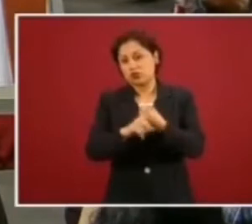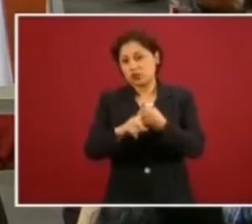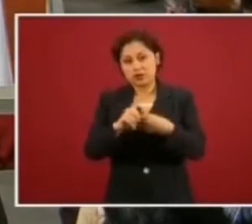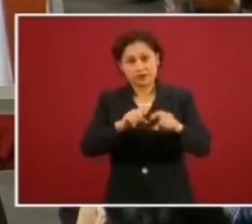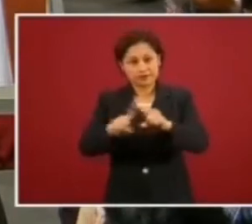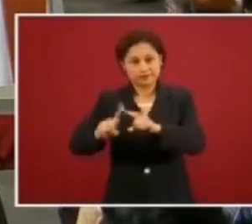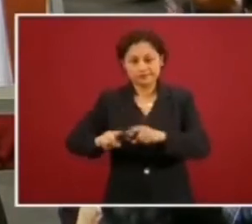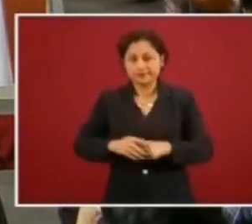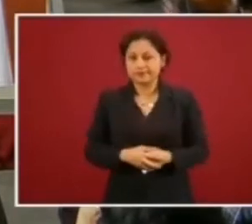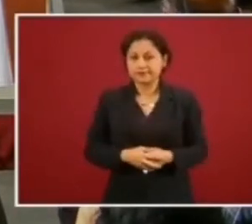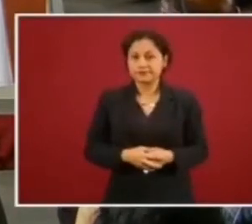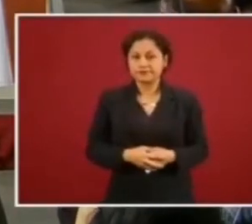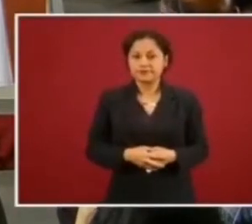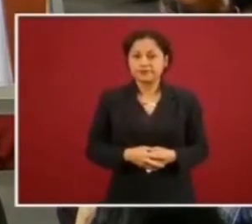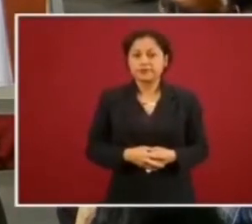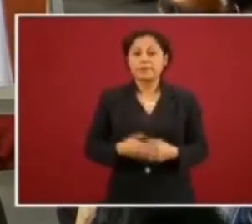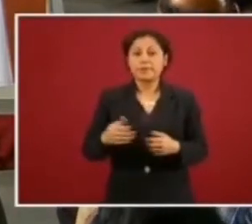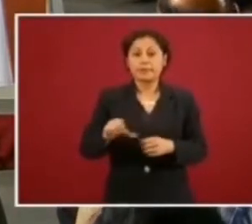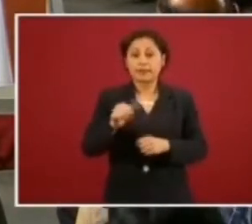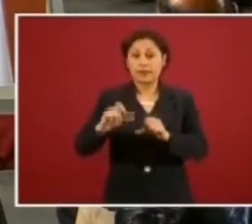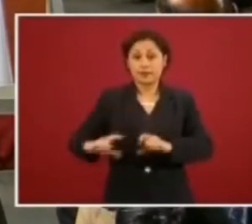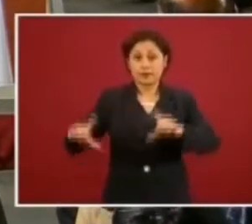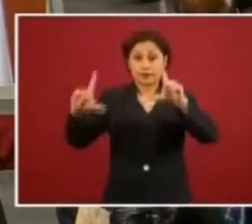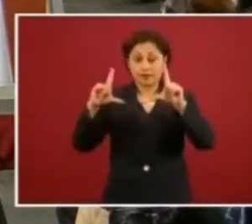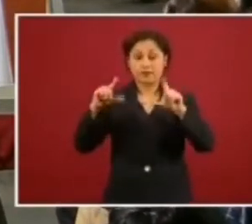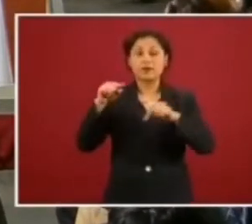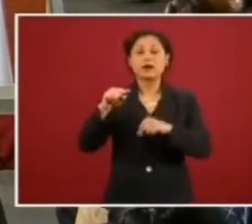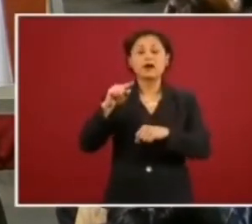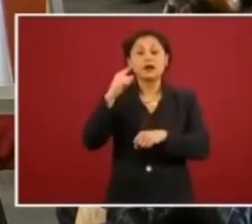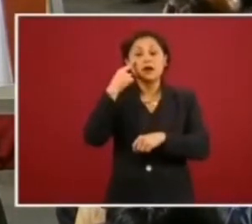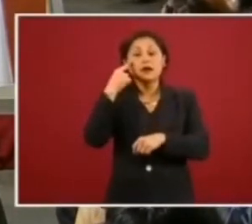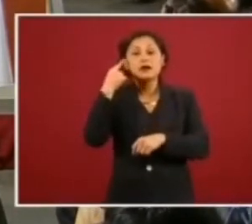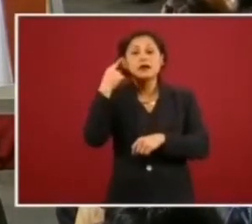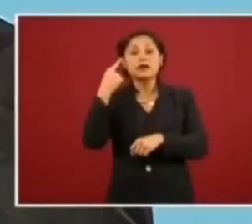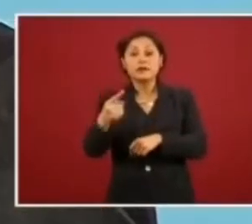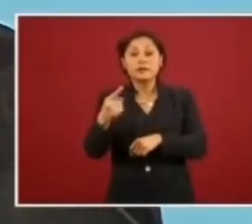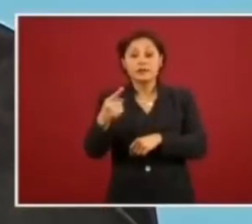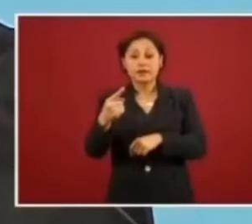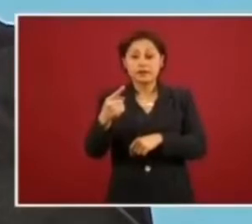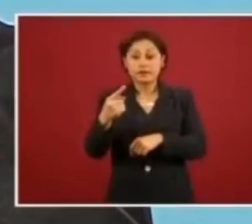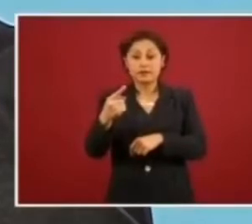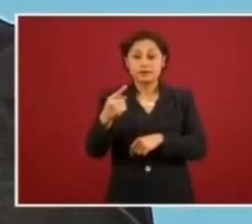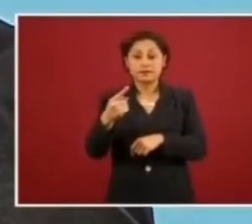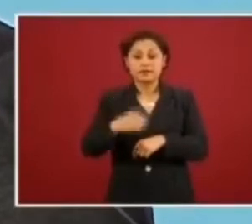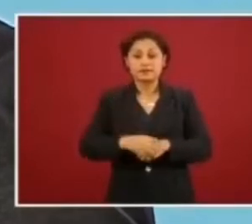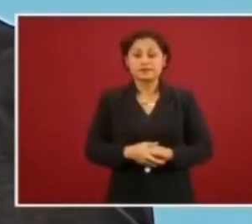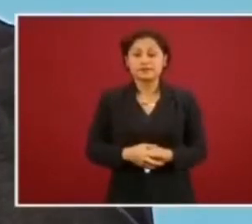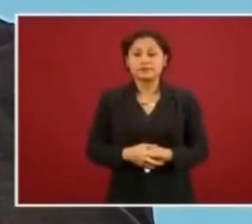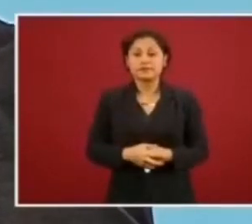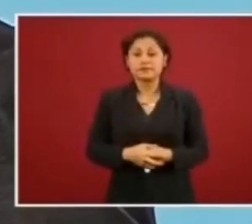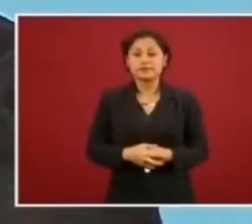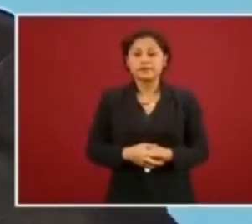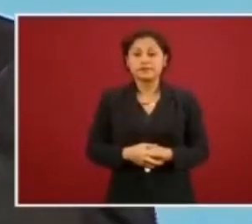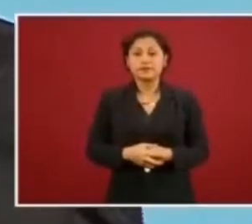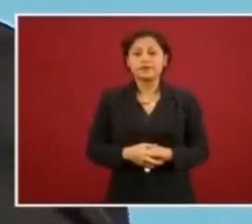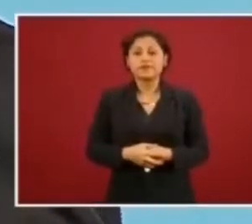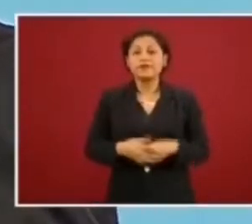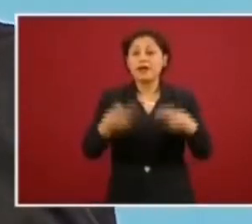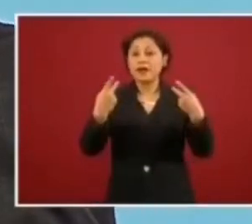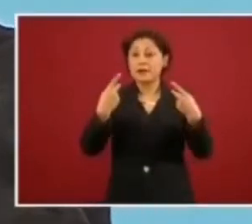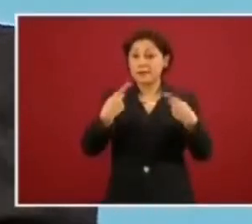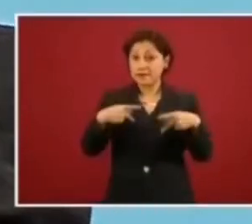mapa, lo que se ve es la intensidad medida por la proporción de personas con